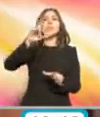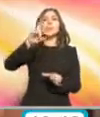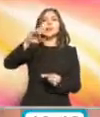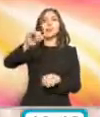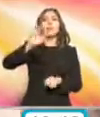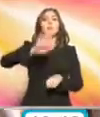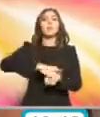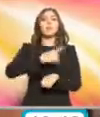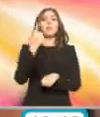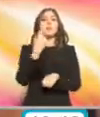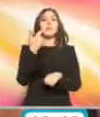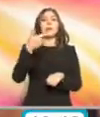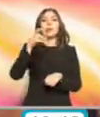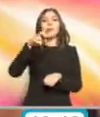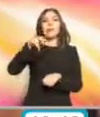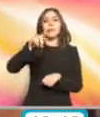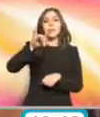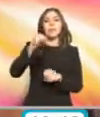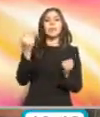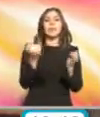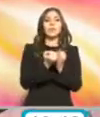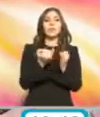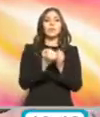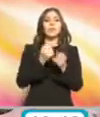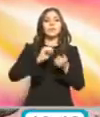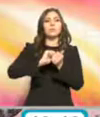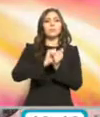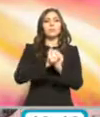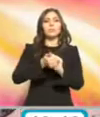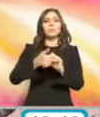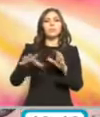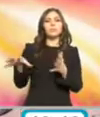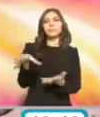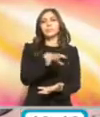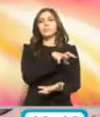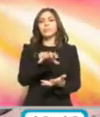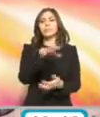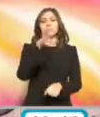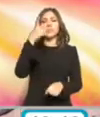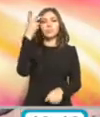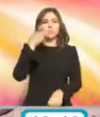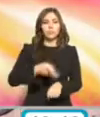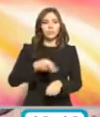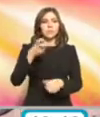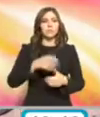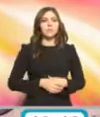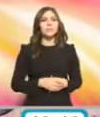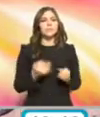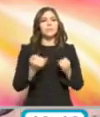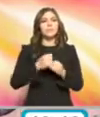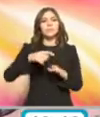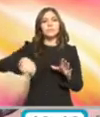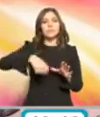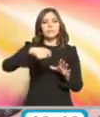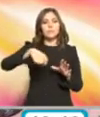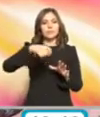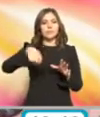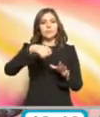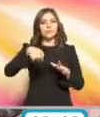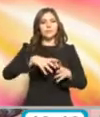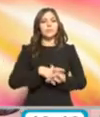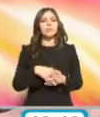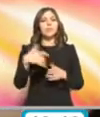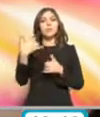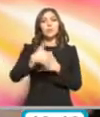porque la grenetina lo mismo nos pasa que allá. Se comienza a cuajar. endurece. Ok. Exactamente. Vamos vertiendo también. Muévele, Daniel. Eso,